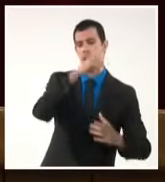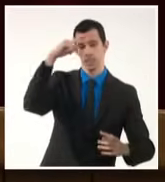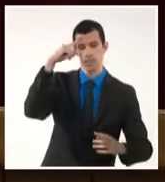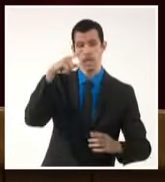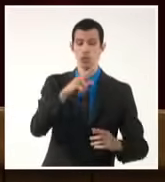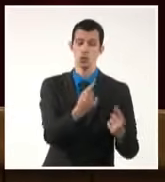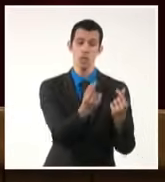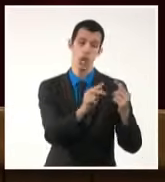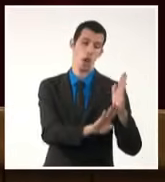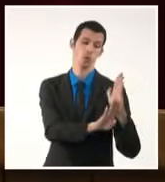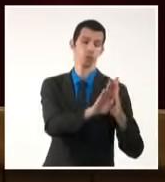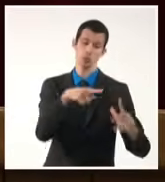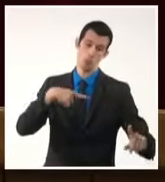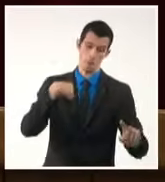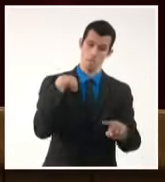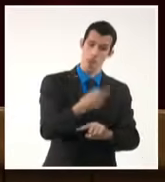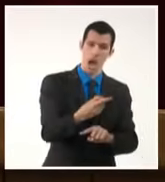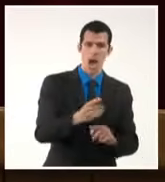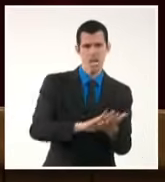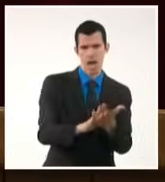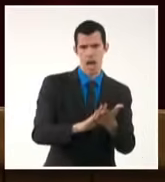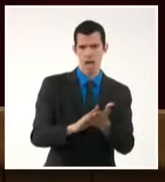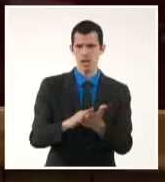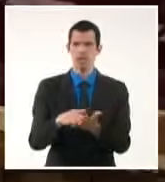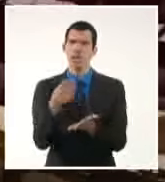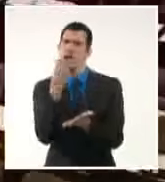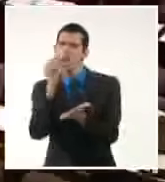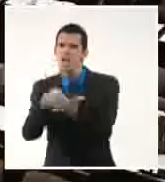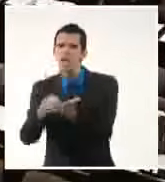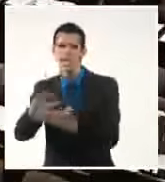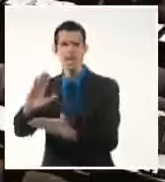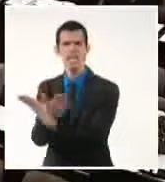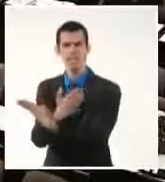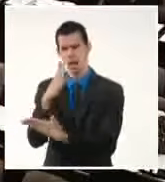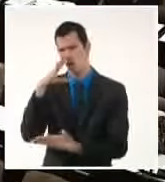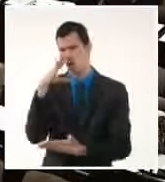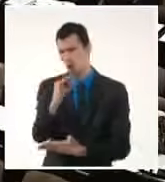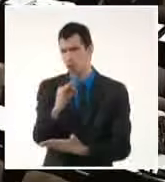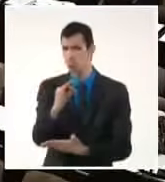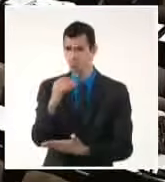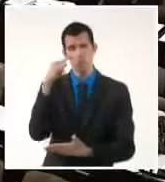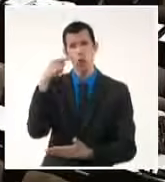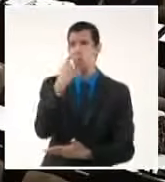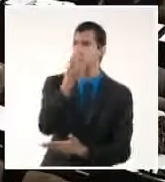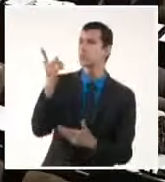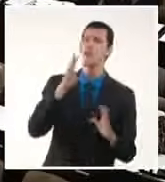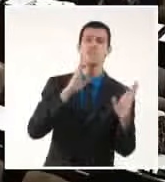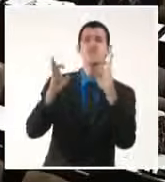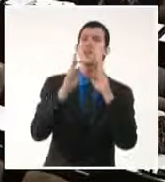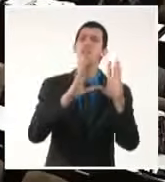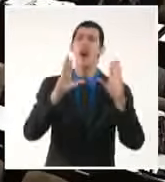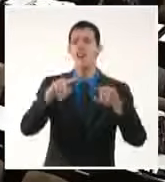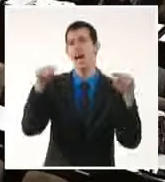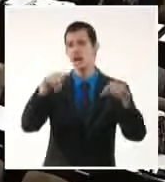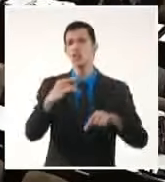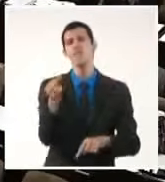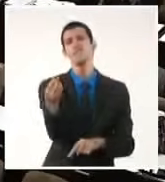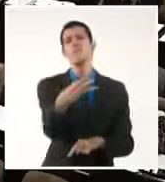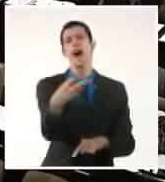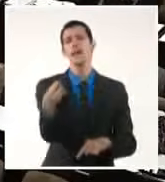canasta básica como ya la contrarrevolución está poniendo en las matrices en las redes sociales.